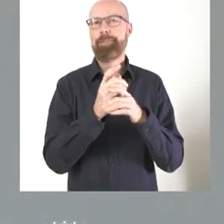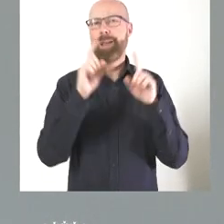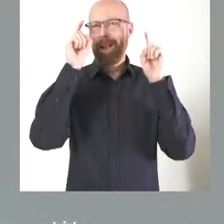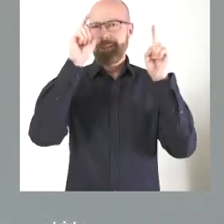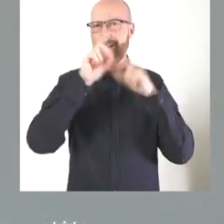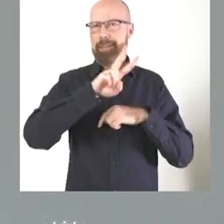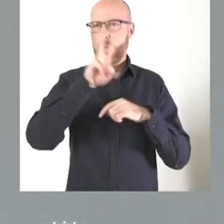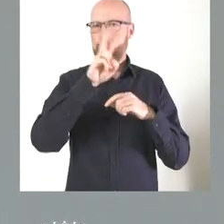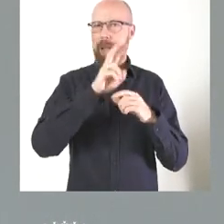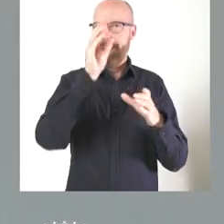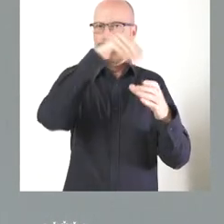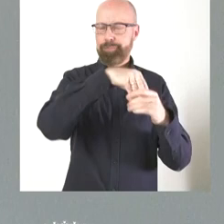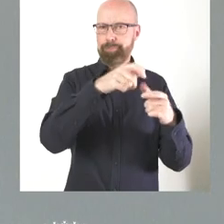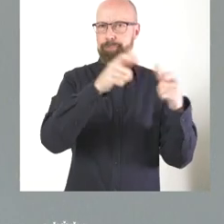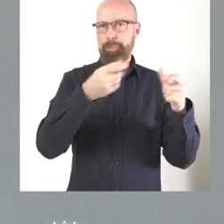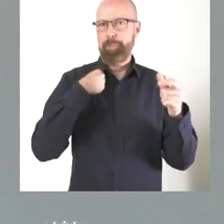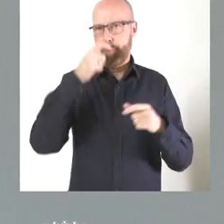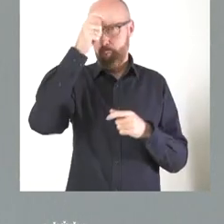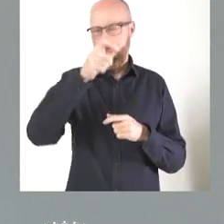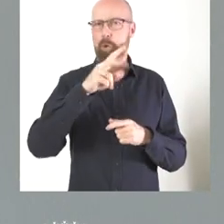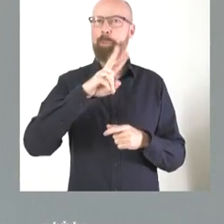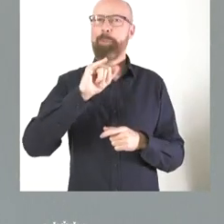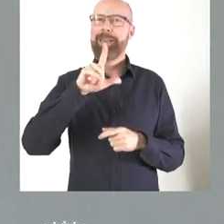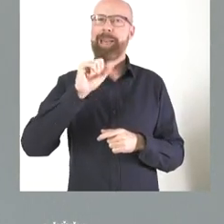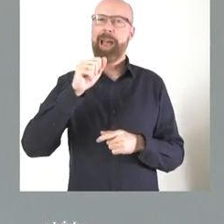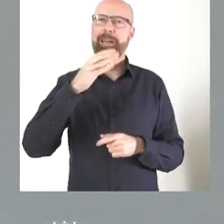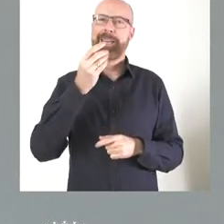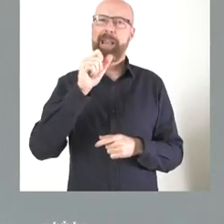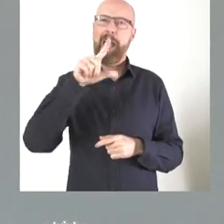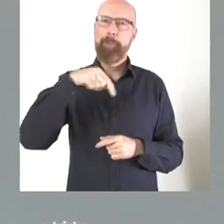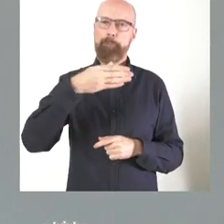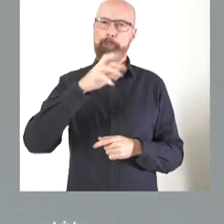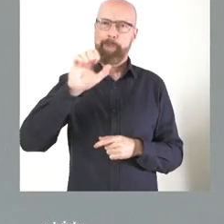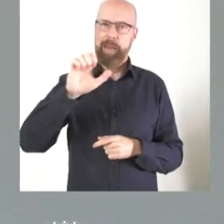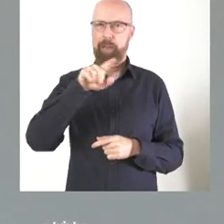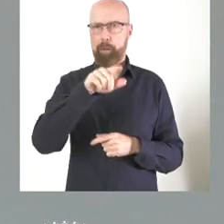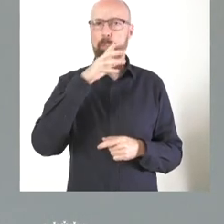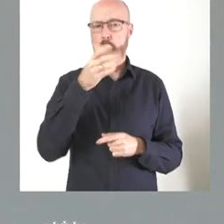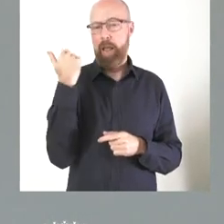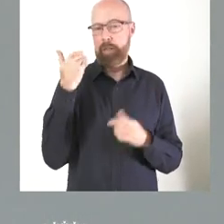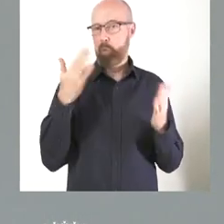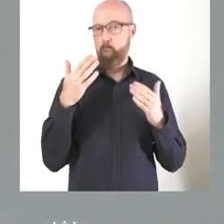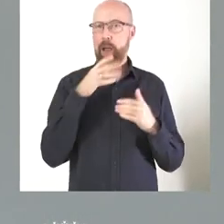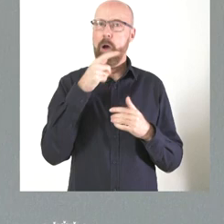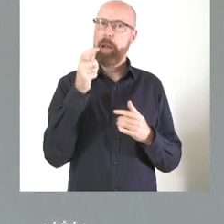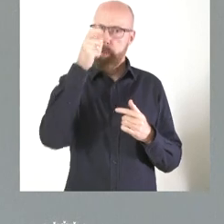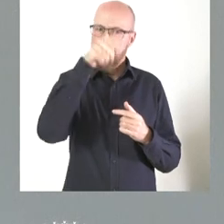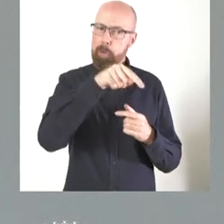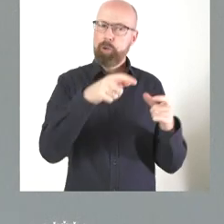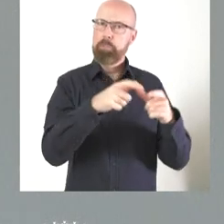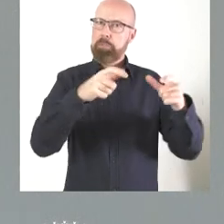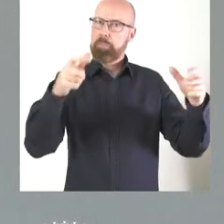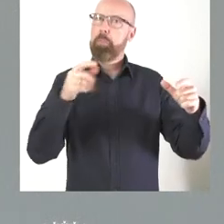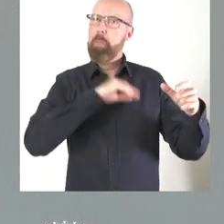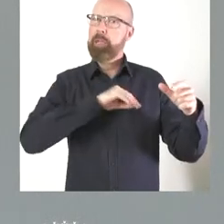quilambre porque no existían Villa quilambres es un municipio que ha crecido de forma muy importante en los últimos años y que en este esfuerzo de la junta